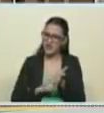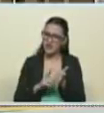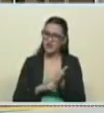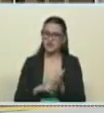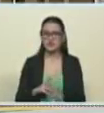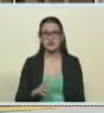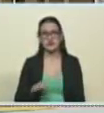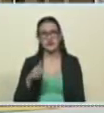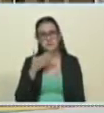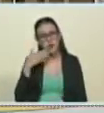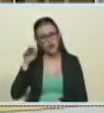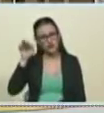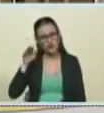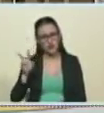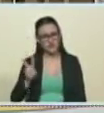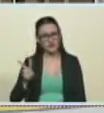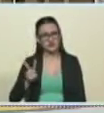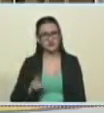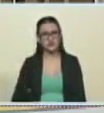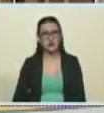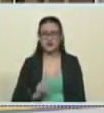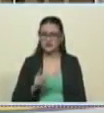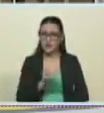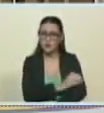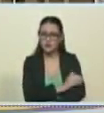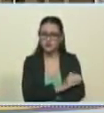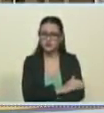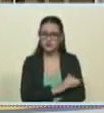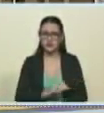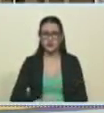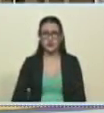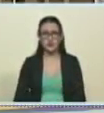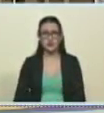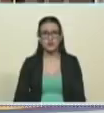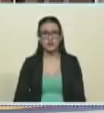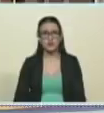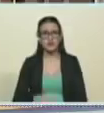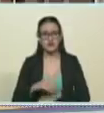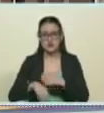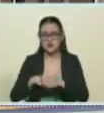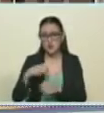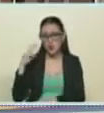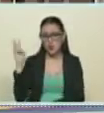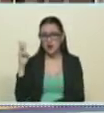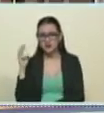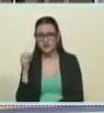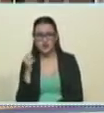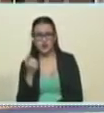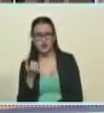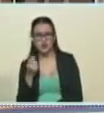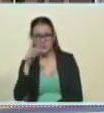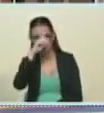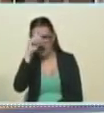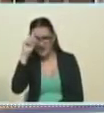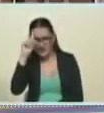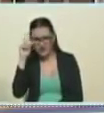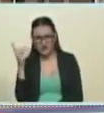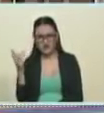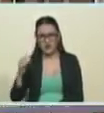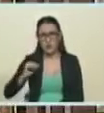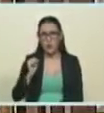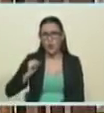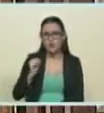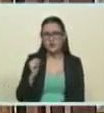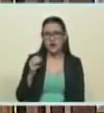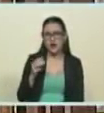Venezuela. Necesitamos una oposición que rompa amarras con Washington, Madrid, Bogotá y Miami, y